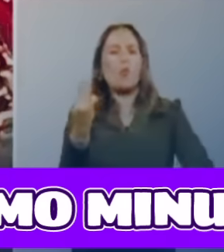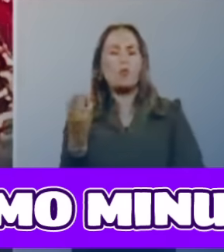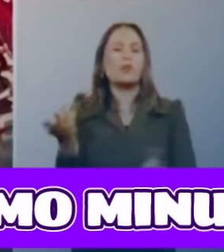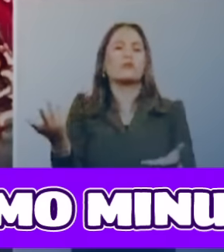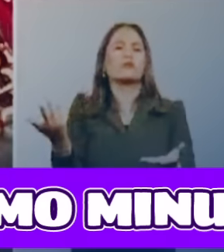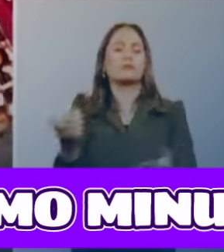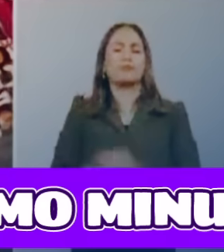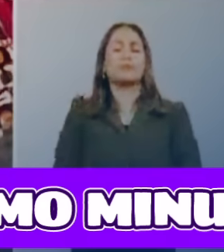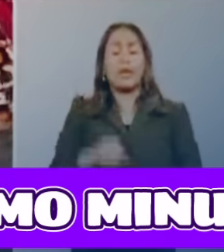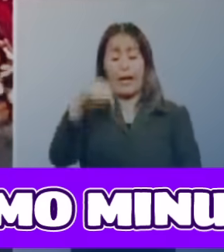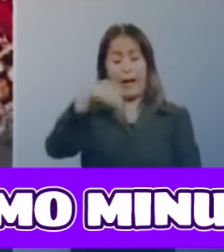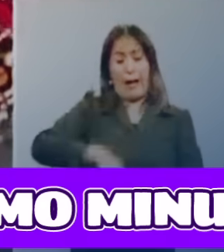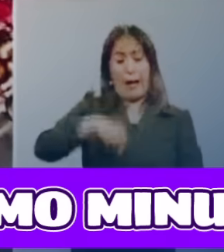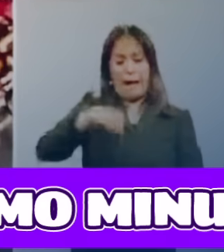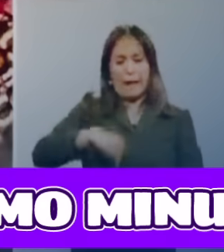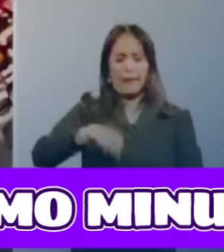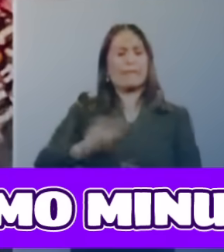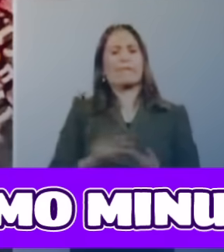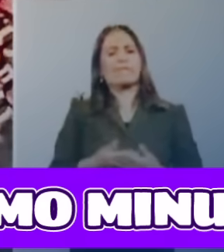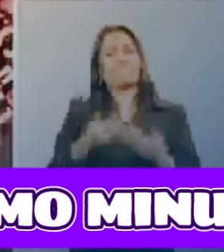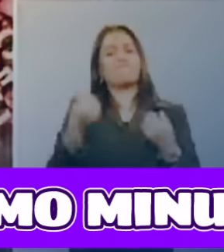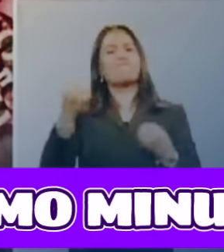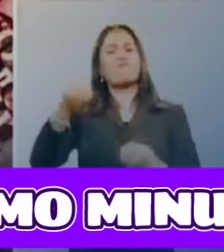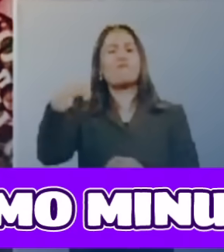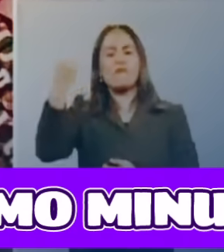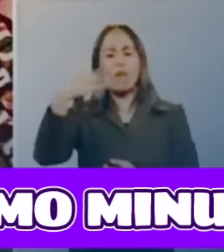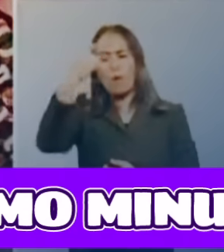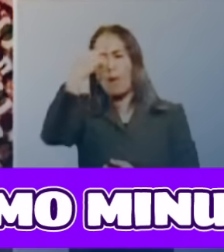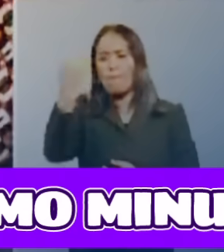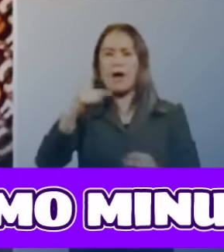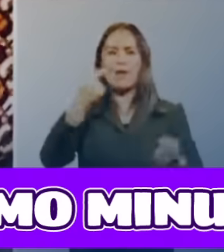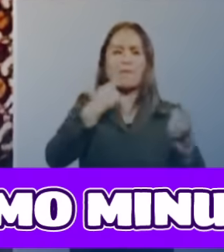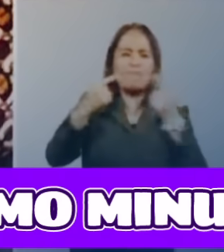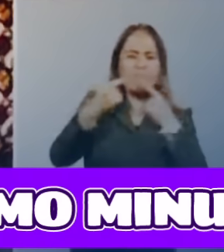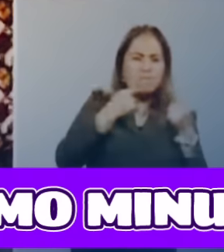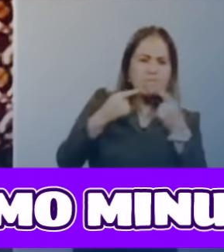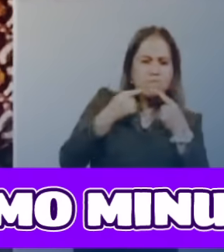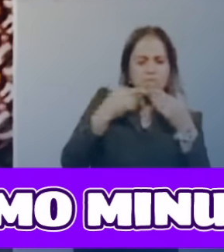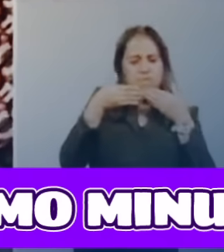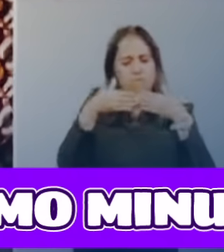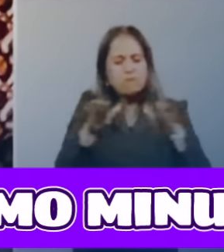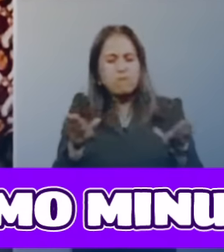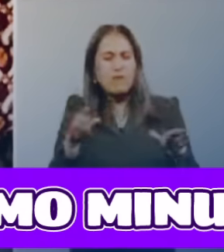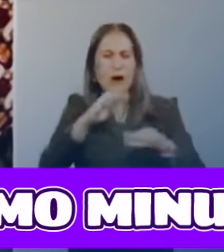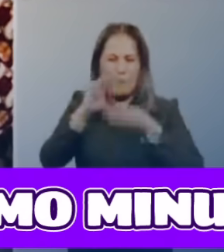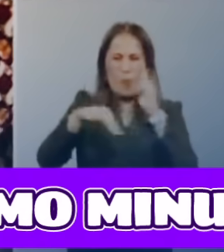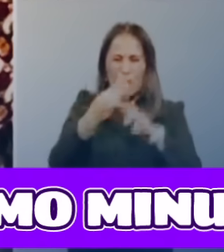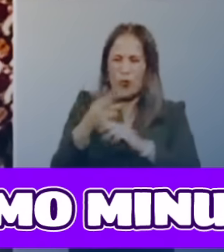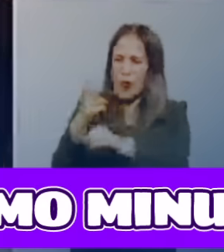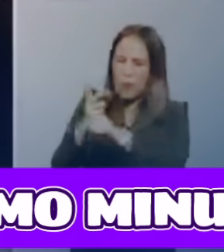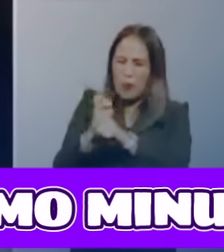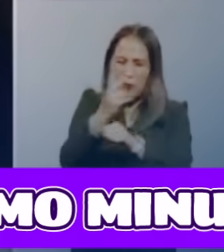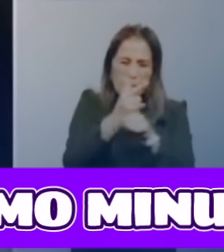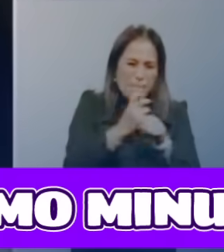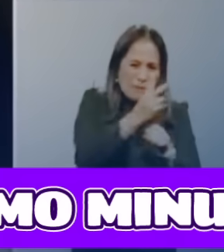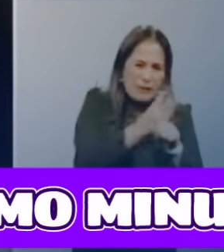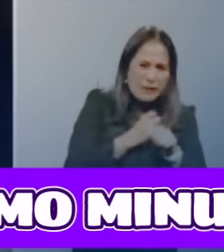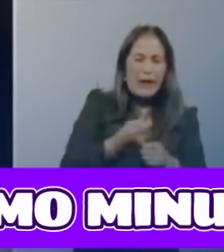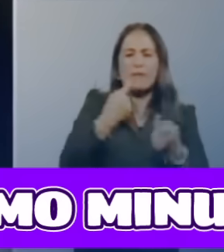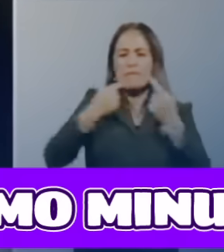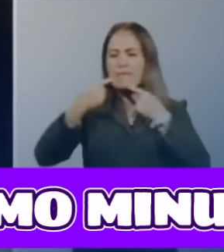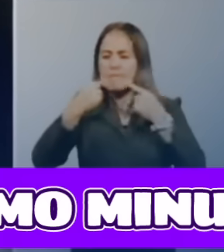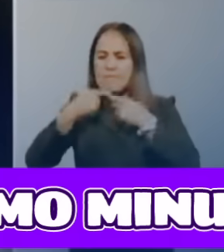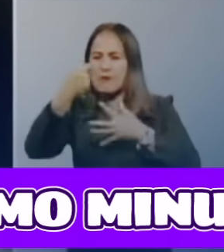abrimos este espacio de análisis y discusión global con el único propósito de que